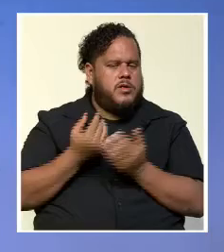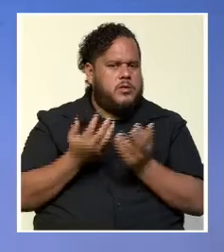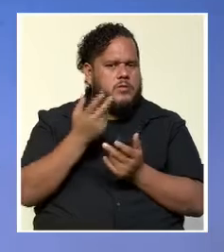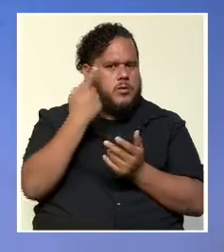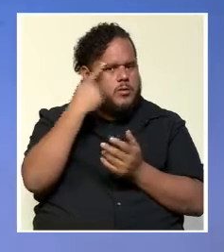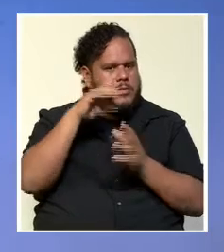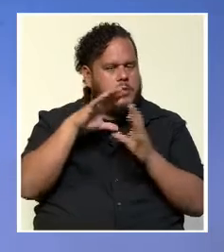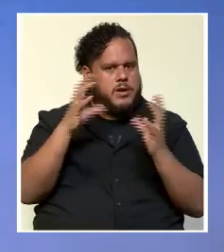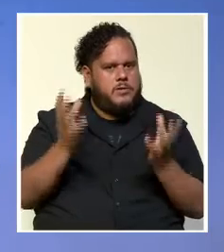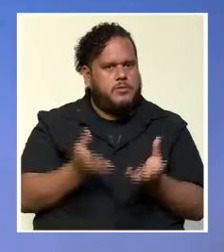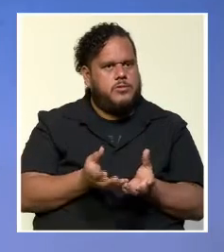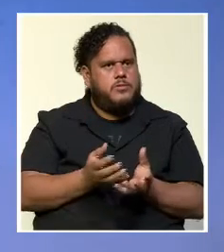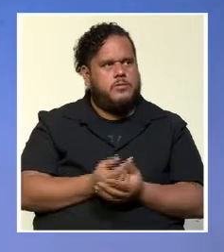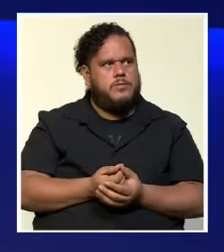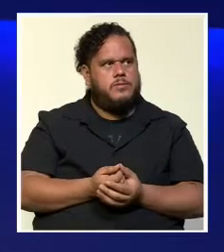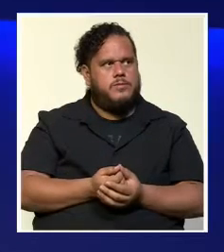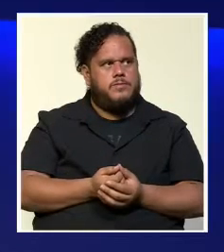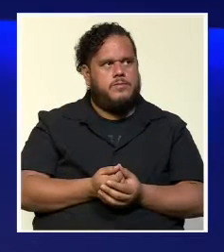mundo. Gracias.